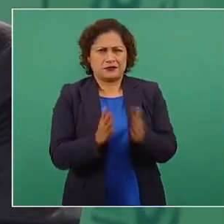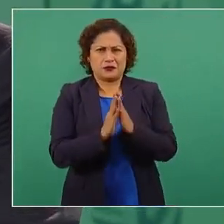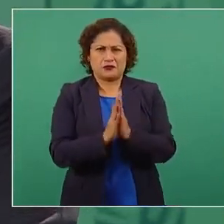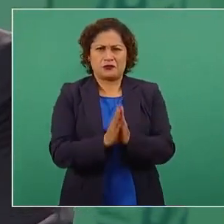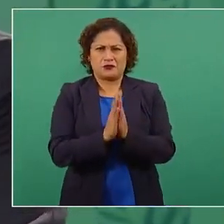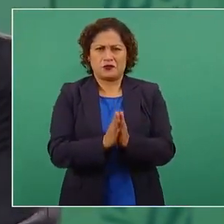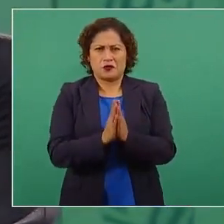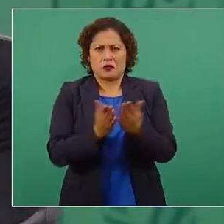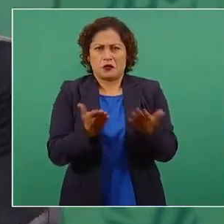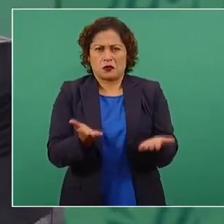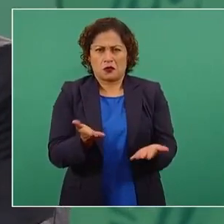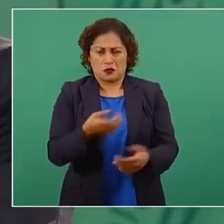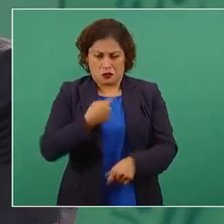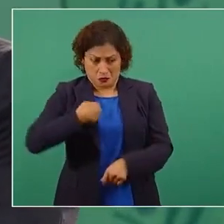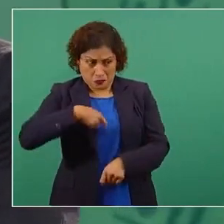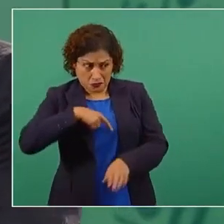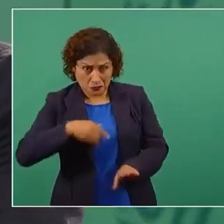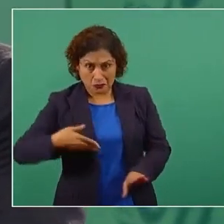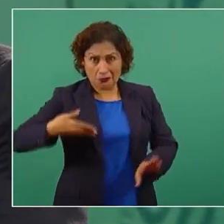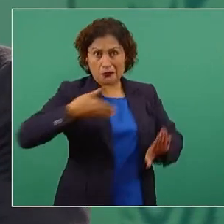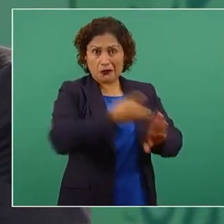Por nuestra parte, no.